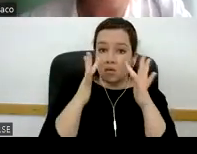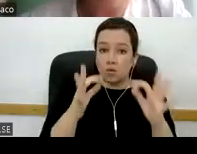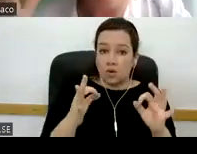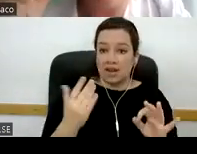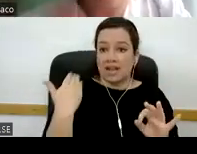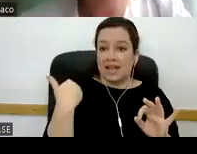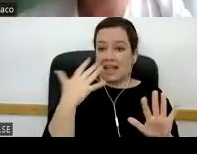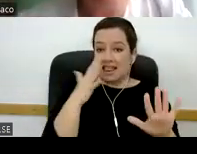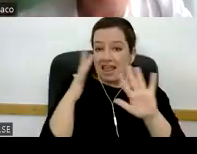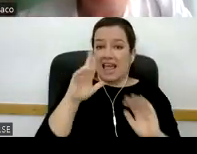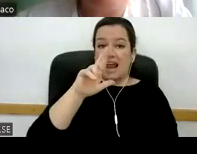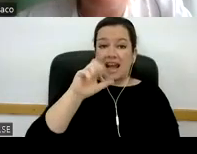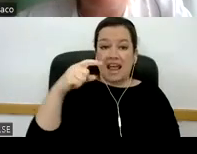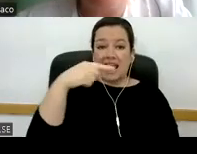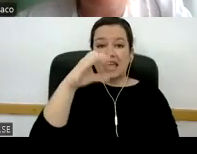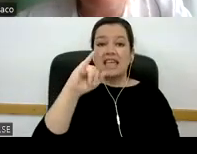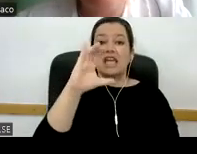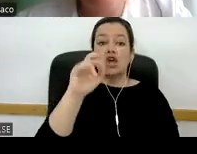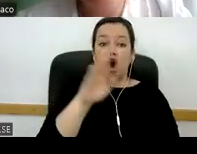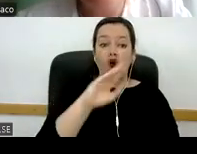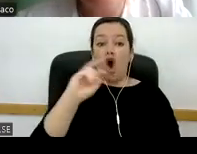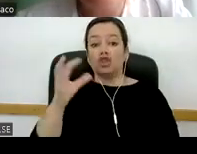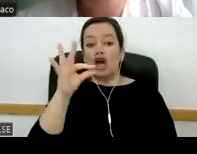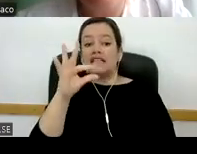caso del Regicor, a 5 años en el caso del SCORE,